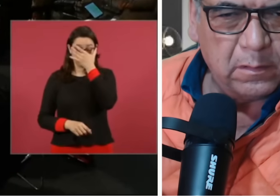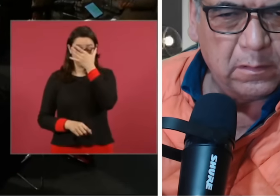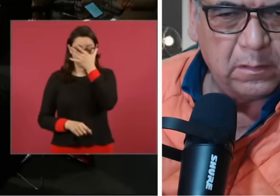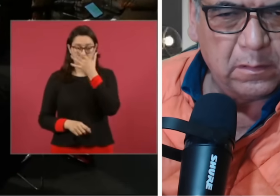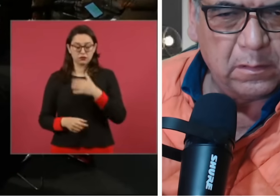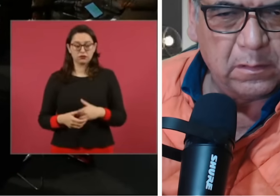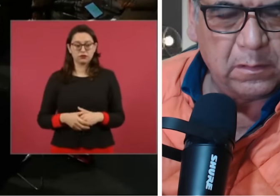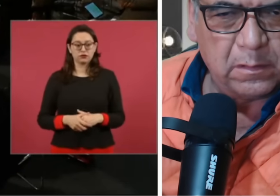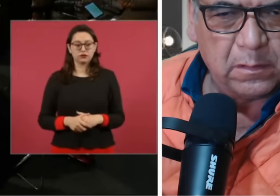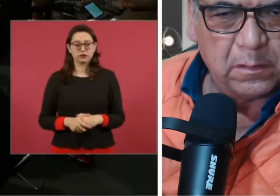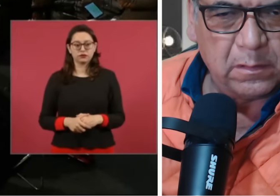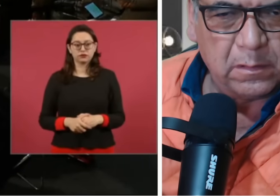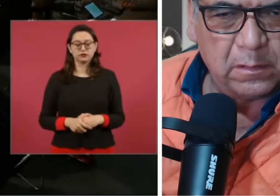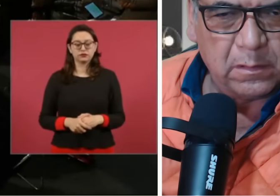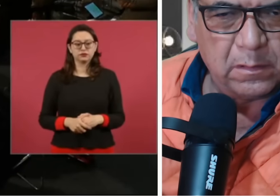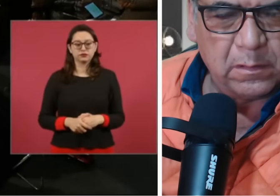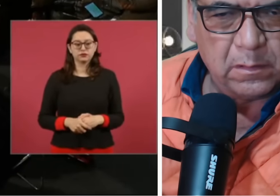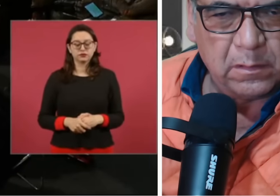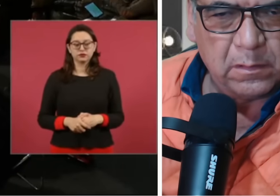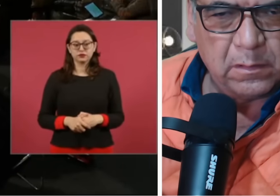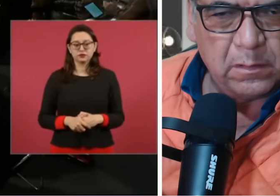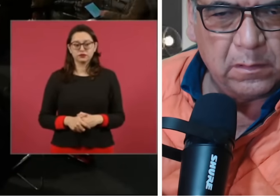Sí, esto fue un día especial, ¿no?